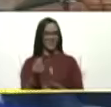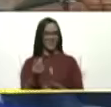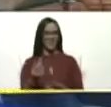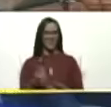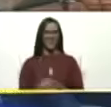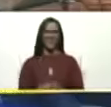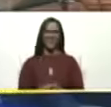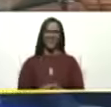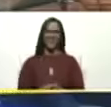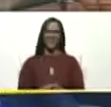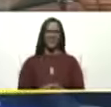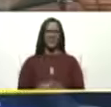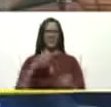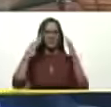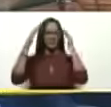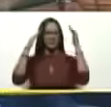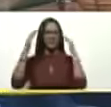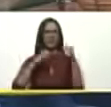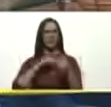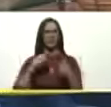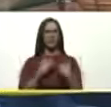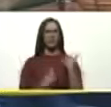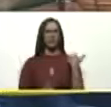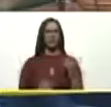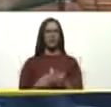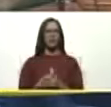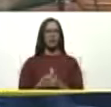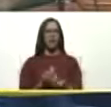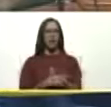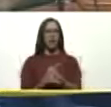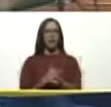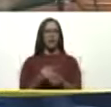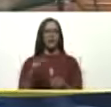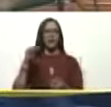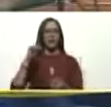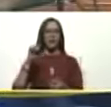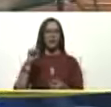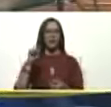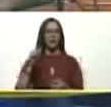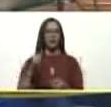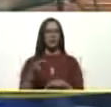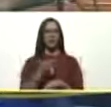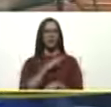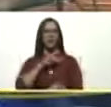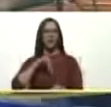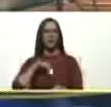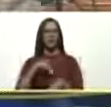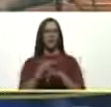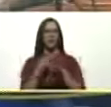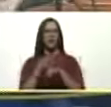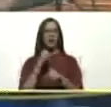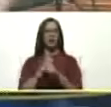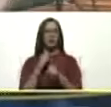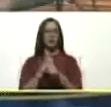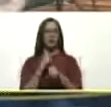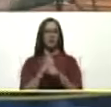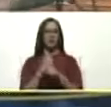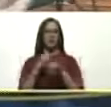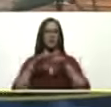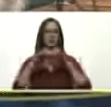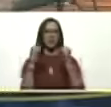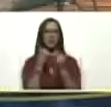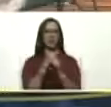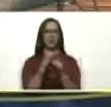Bueno, y un saludo también a nuestro presidente C.G. Cabelú, nuestro hermano camarada Néstor Díaz, nuestro gobernador obrero de la clase